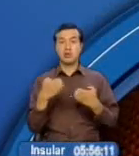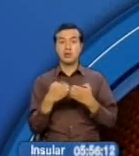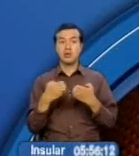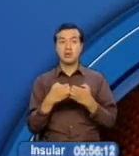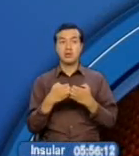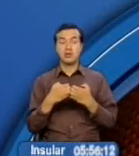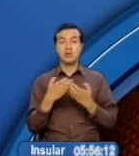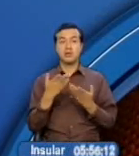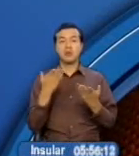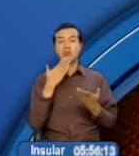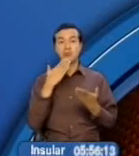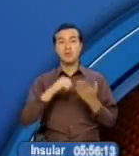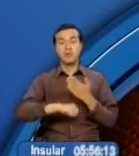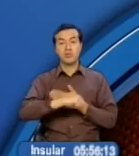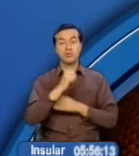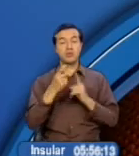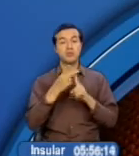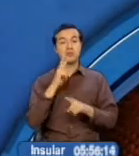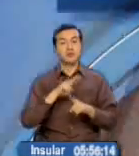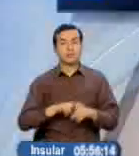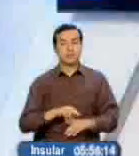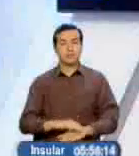profesor Pichi que ganó dos veces?